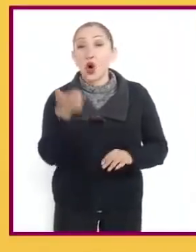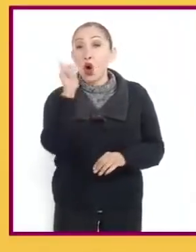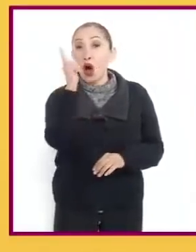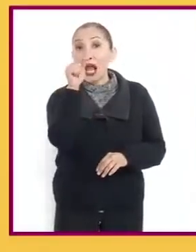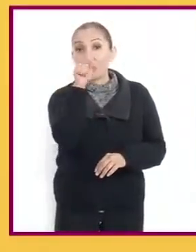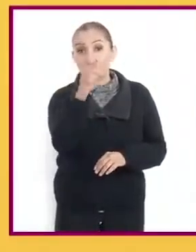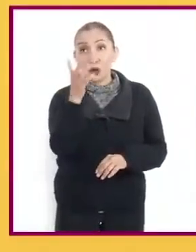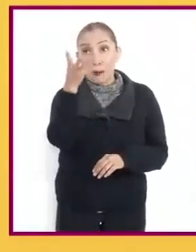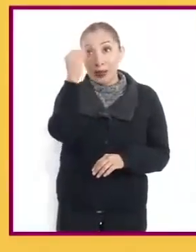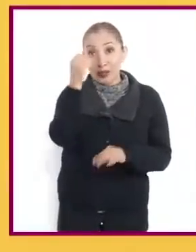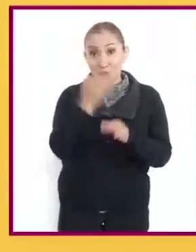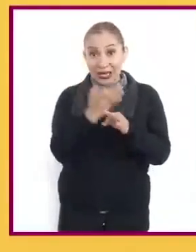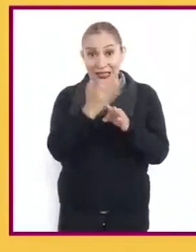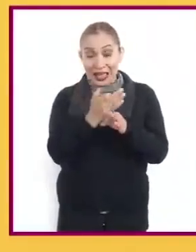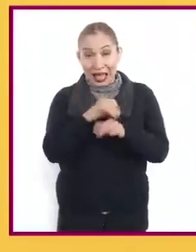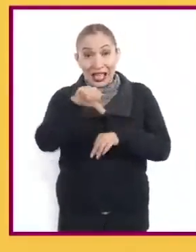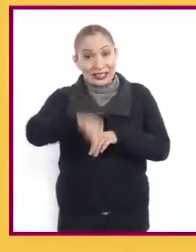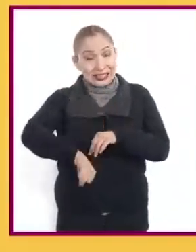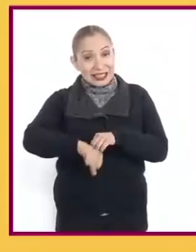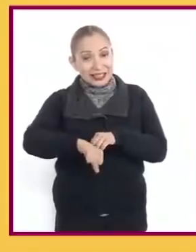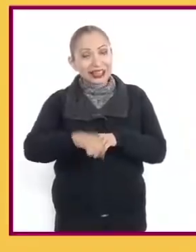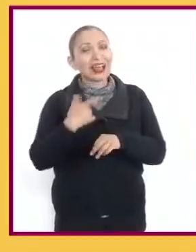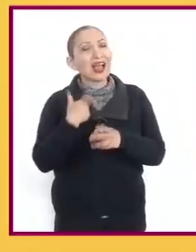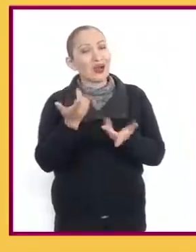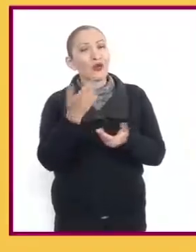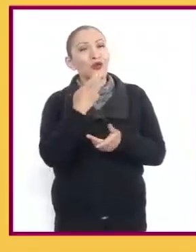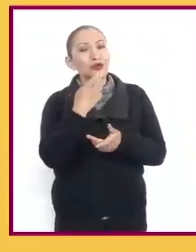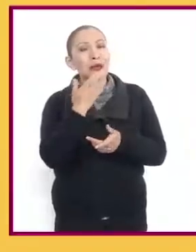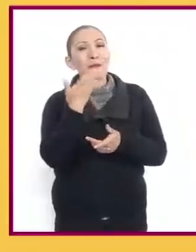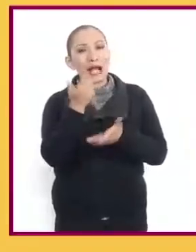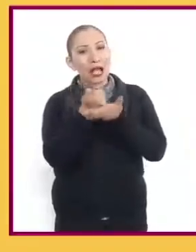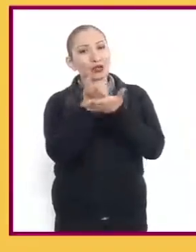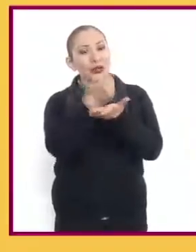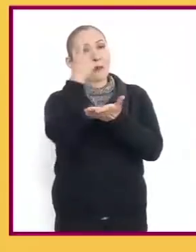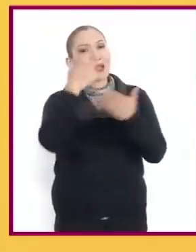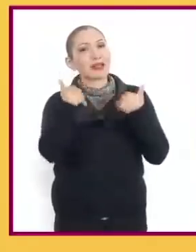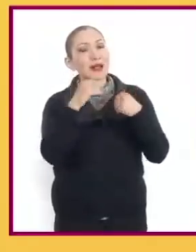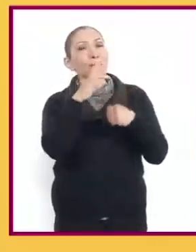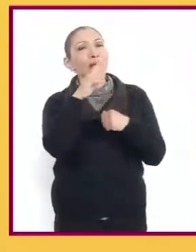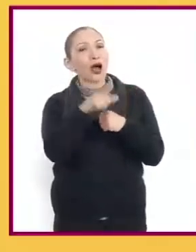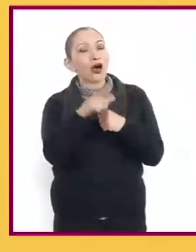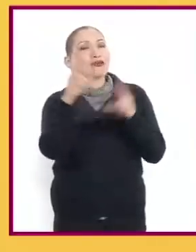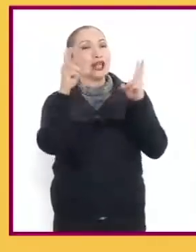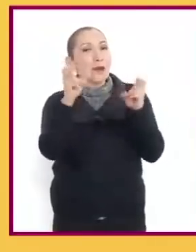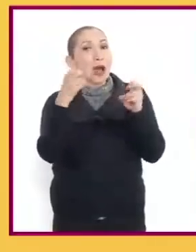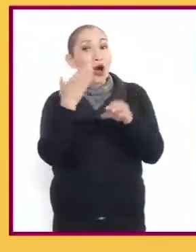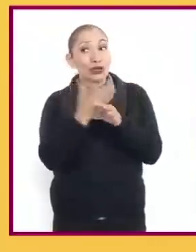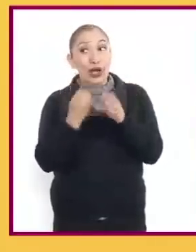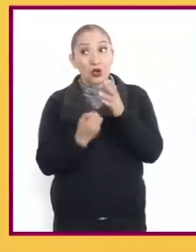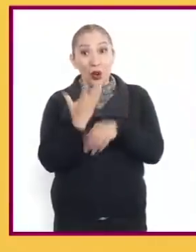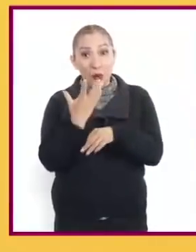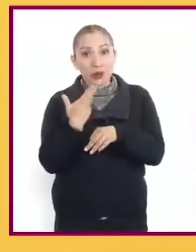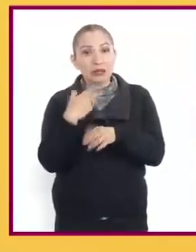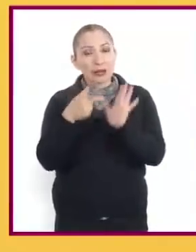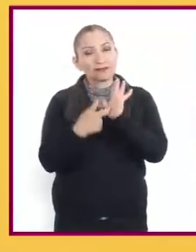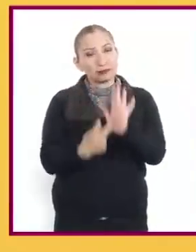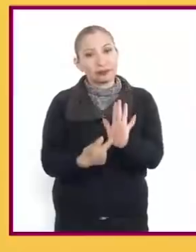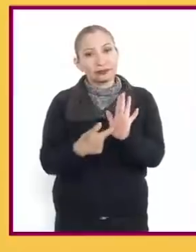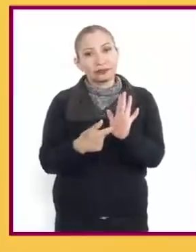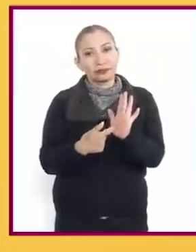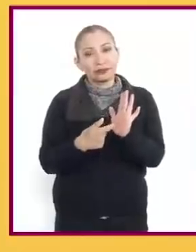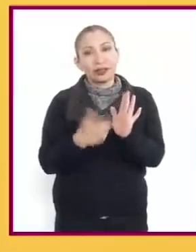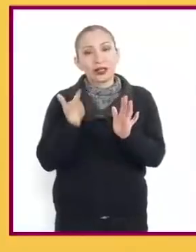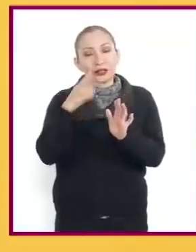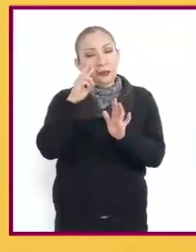Esperamos que lo que aprendieron en este programa les sea de utilidad para comprender mejor temas de actualidad que se muestran